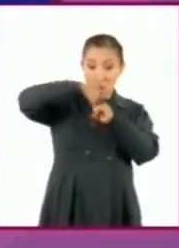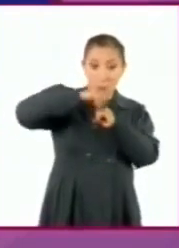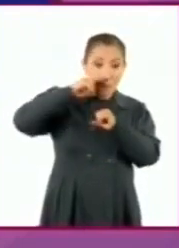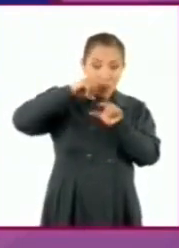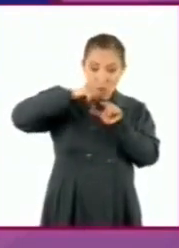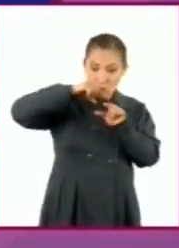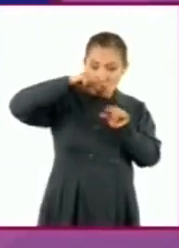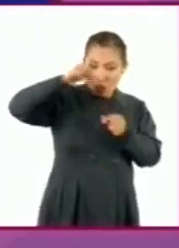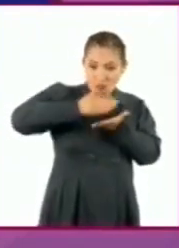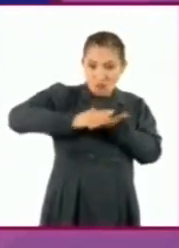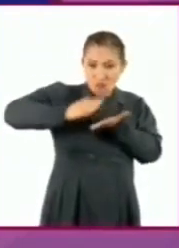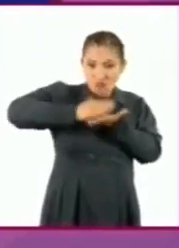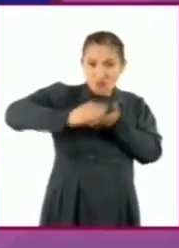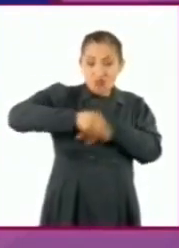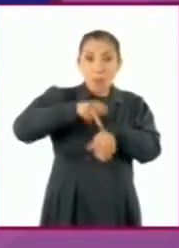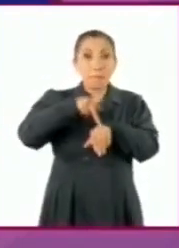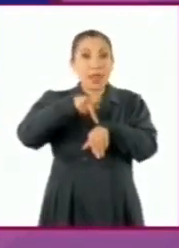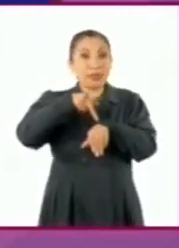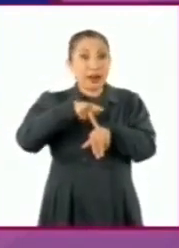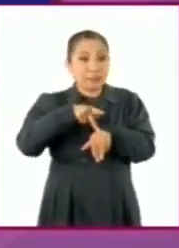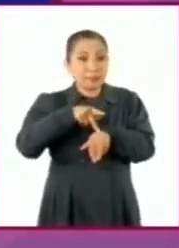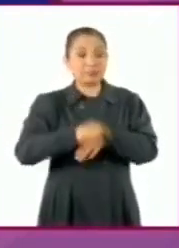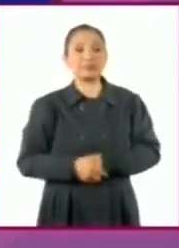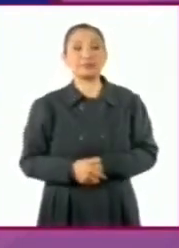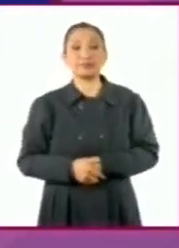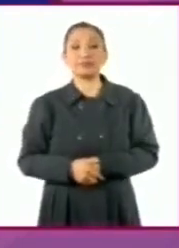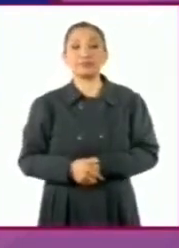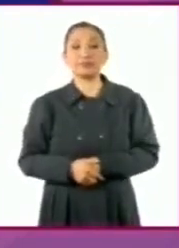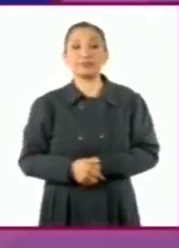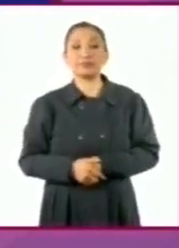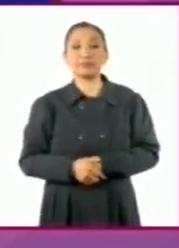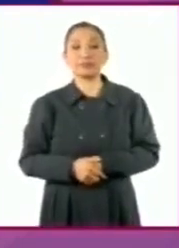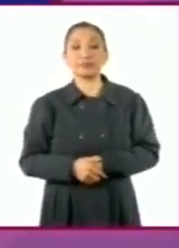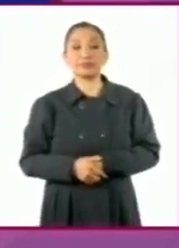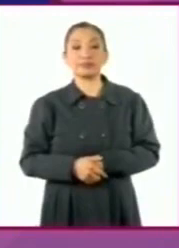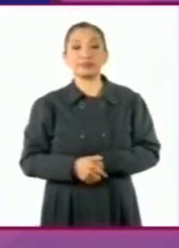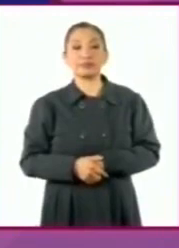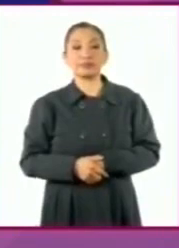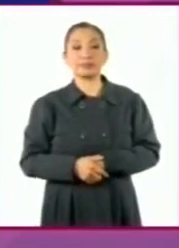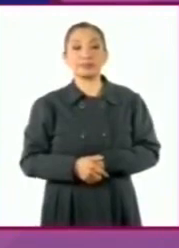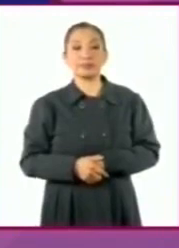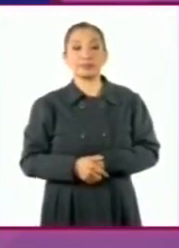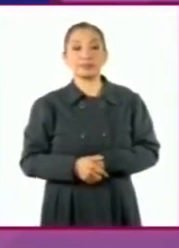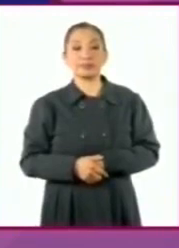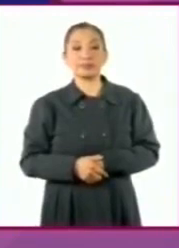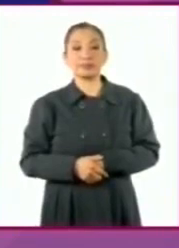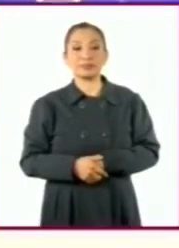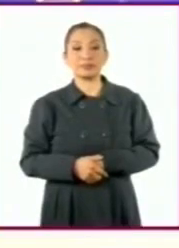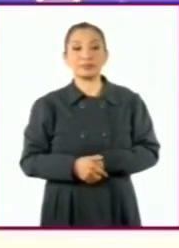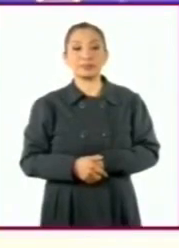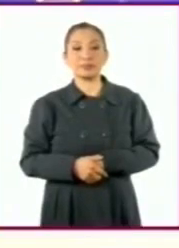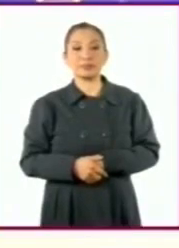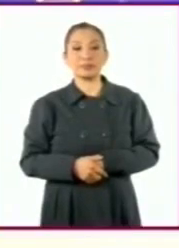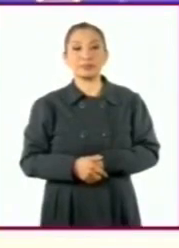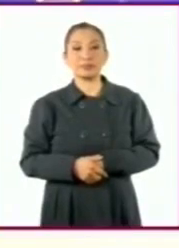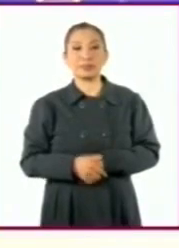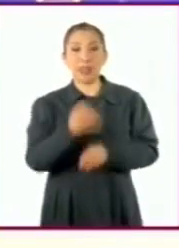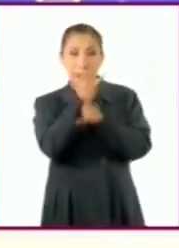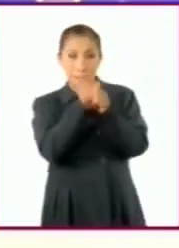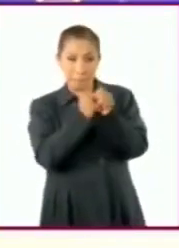13%, y los 3 siglos del periodo colonial más los 2 siglos del México independiente constituyen tan solo el